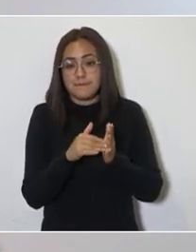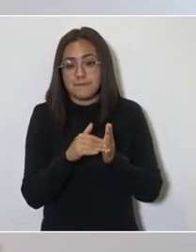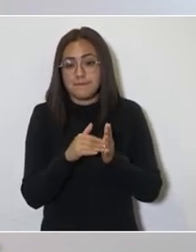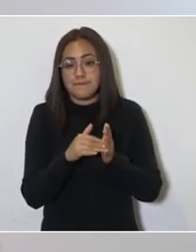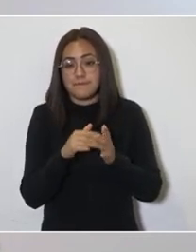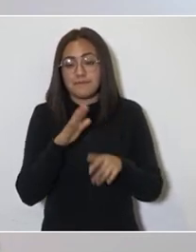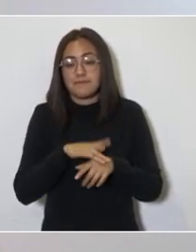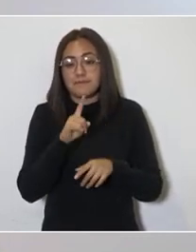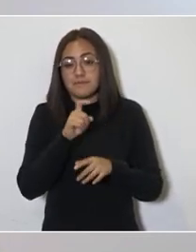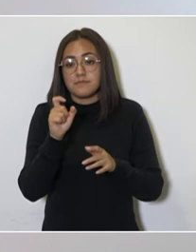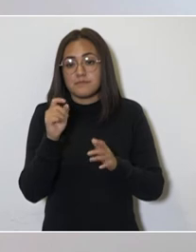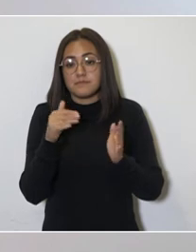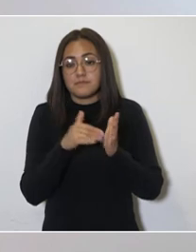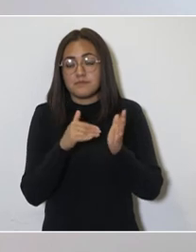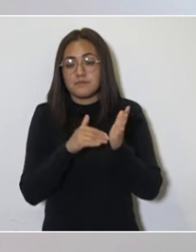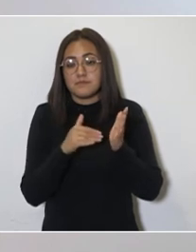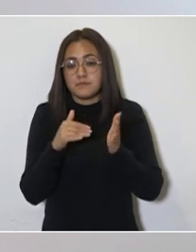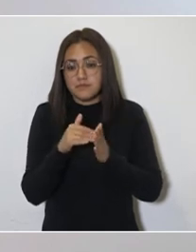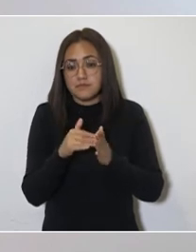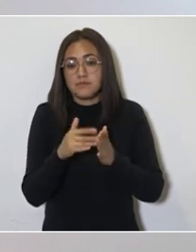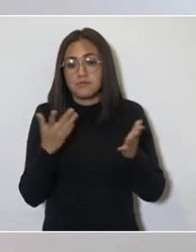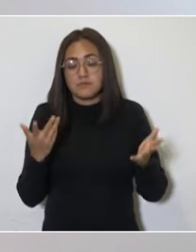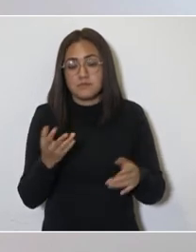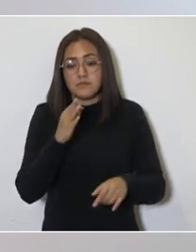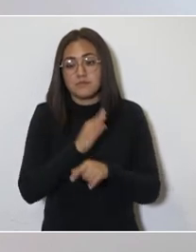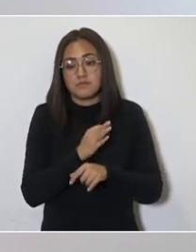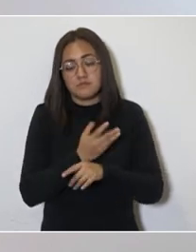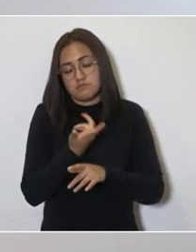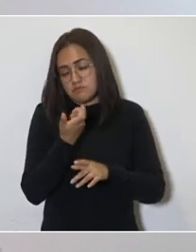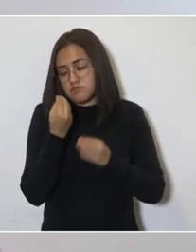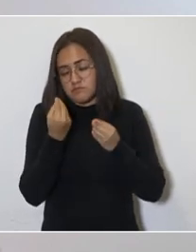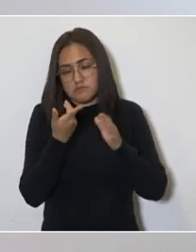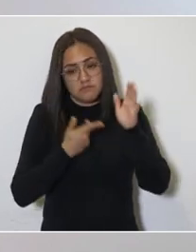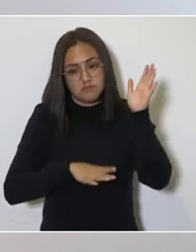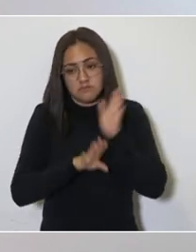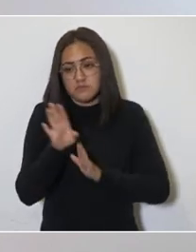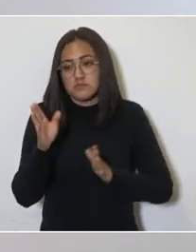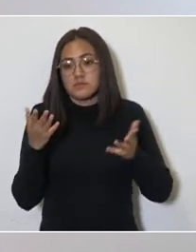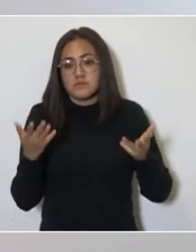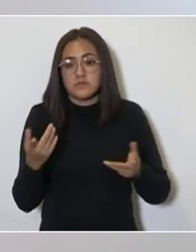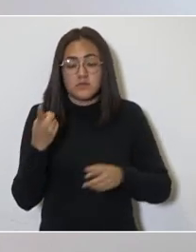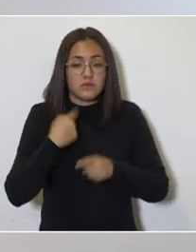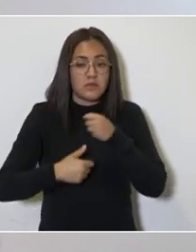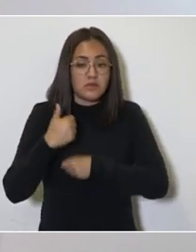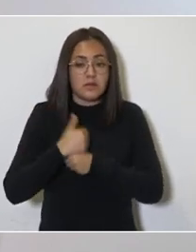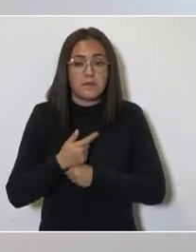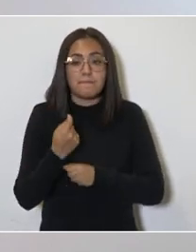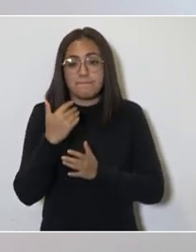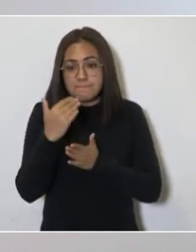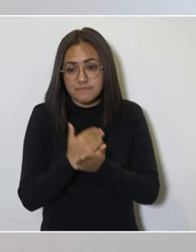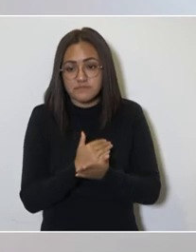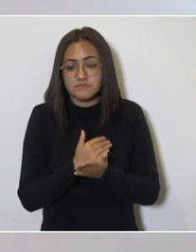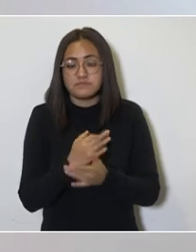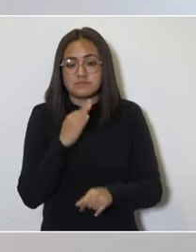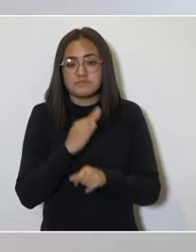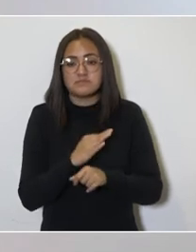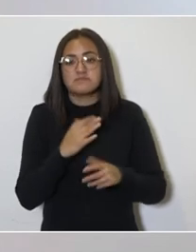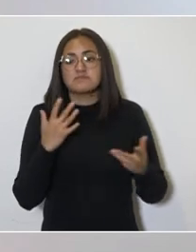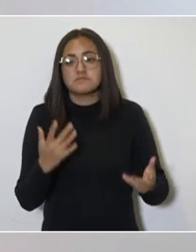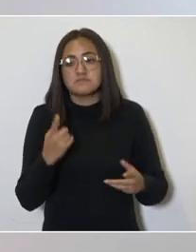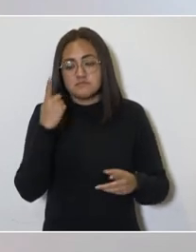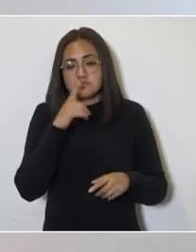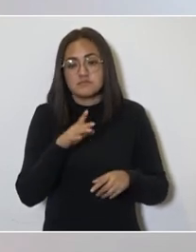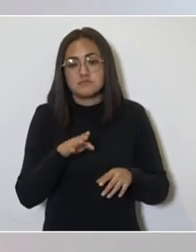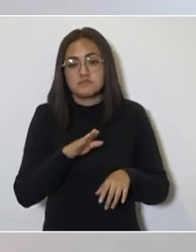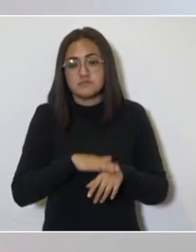más de 120 mil millones de pesos, señor, cifra que supera al del año pasado y que sería la cifra